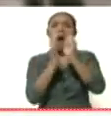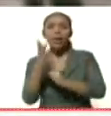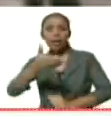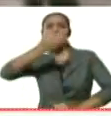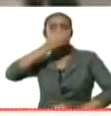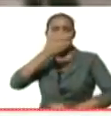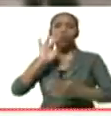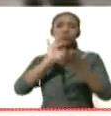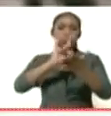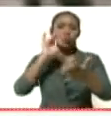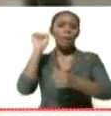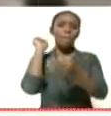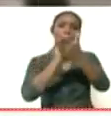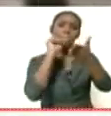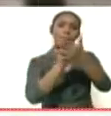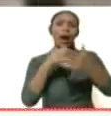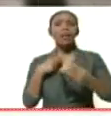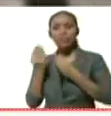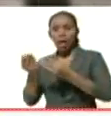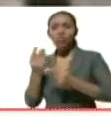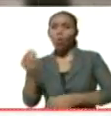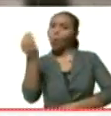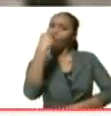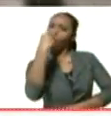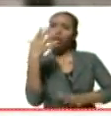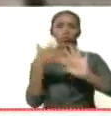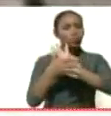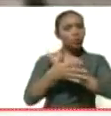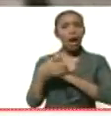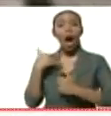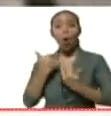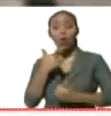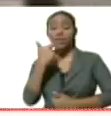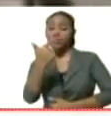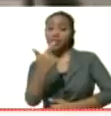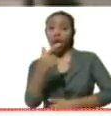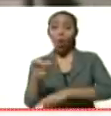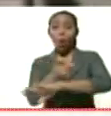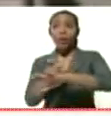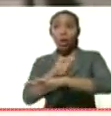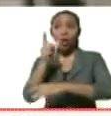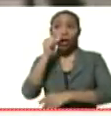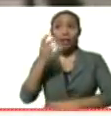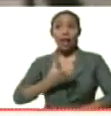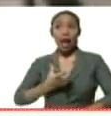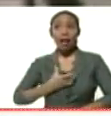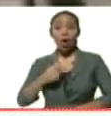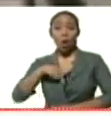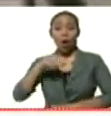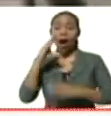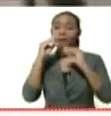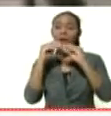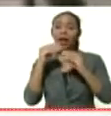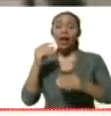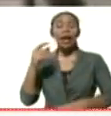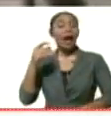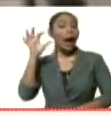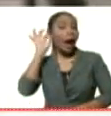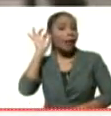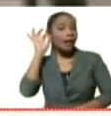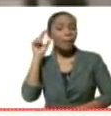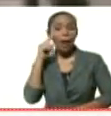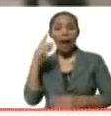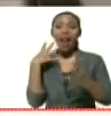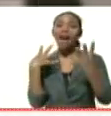tapabocas, tocando, entregando el alimento. Ahora le dije a los gobernadores y alcaldes, hablé hoy con Erika, para que la Feria del